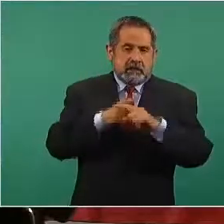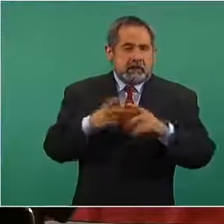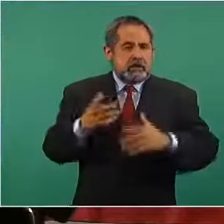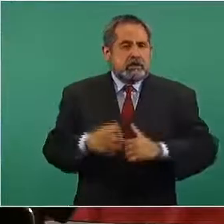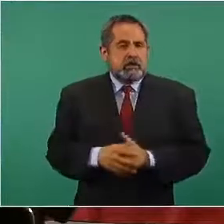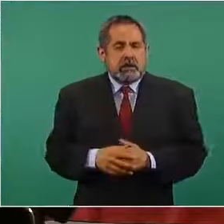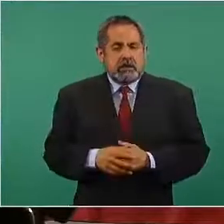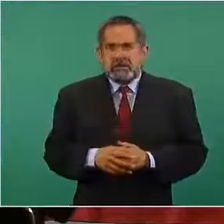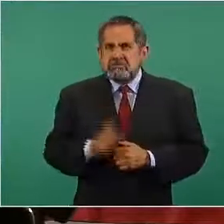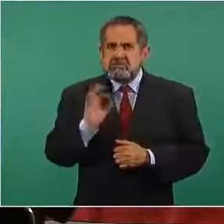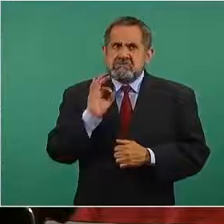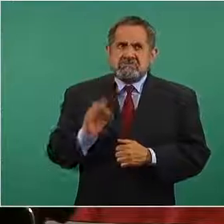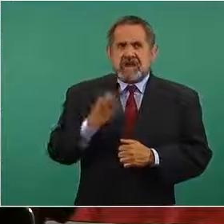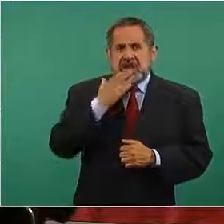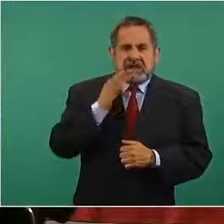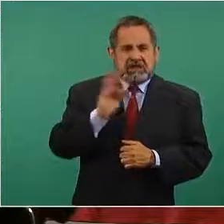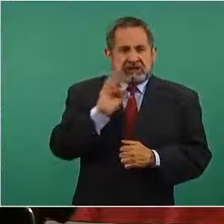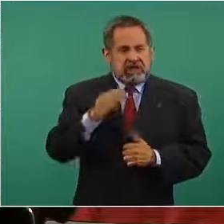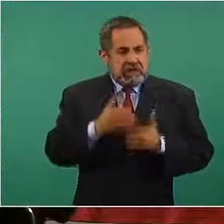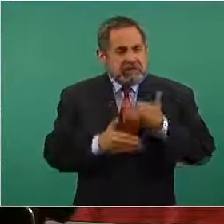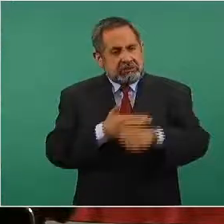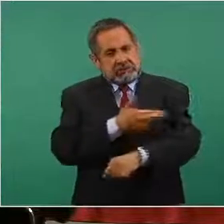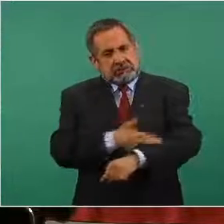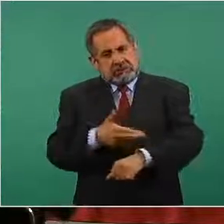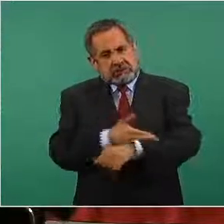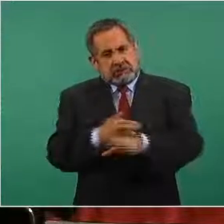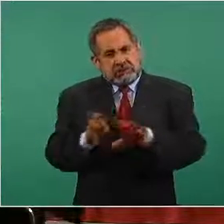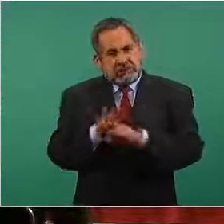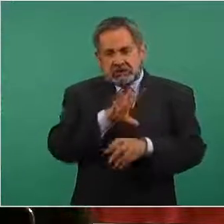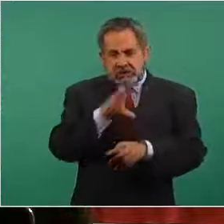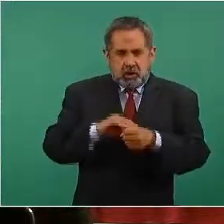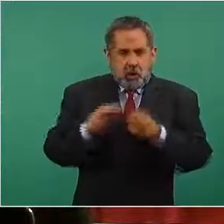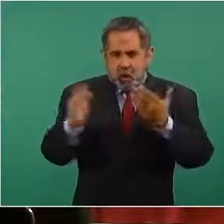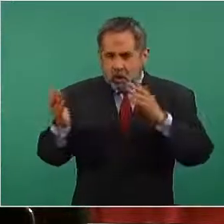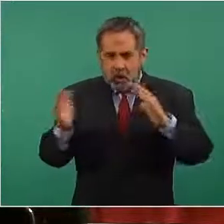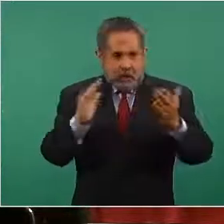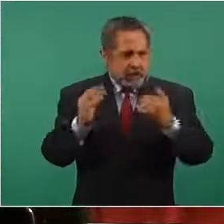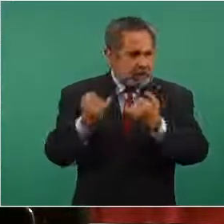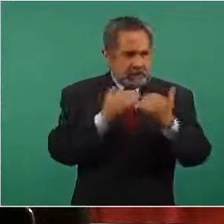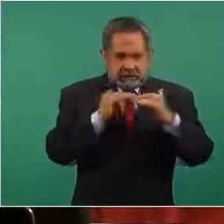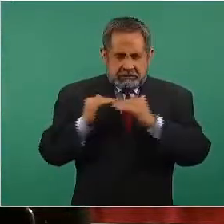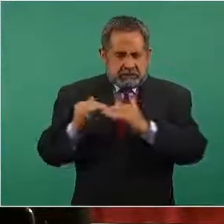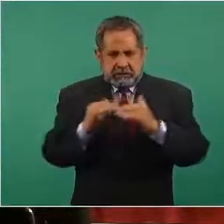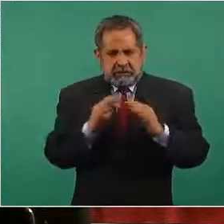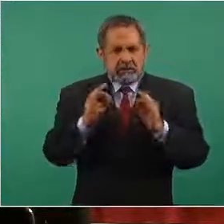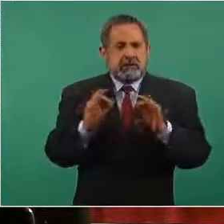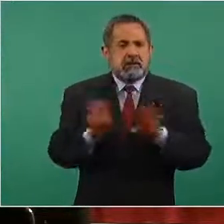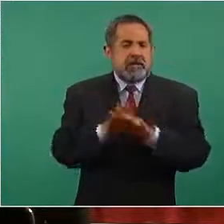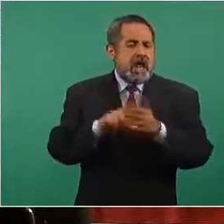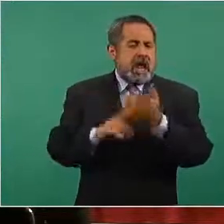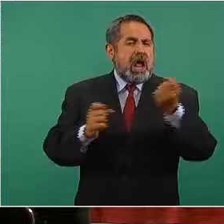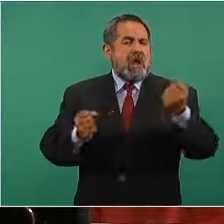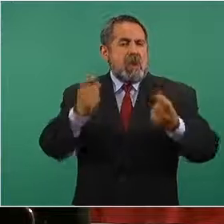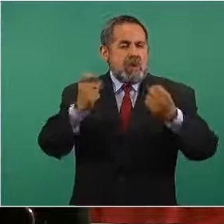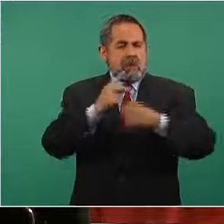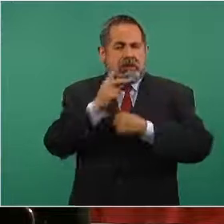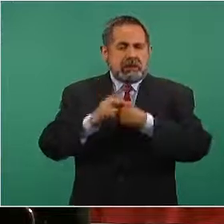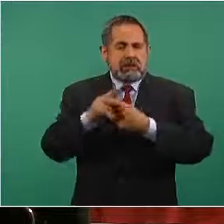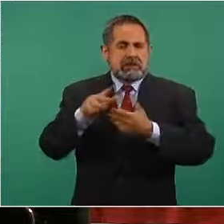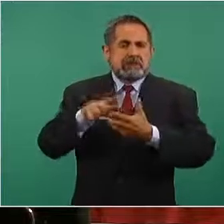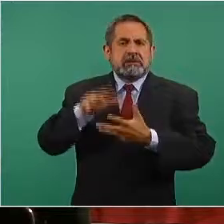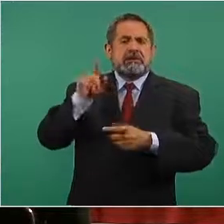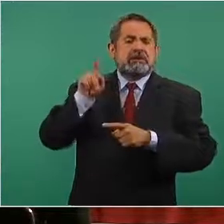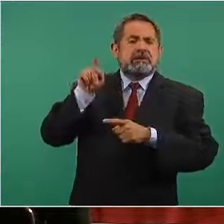vez los únicos que han tenido un proceso de comparación homogénea, estándar, son algunos países o la gran mayoría